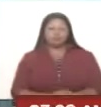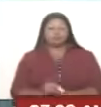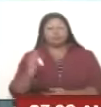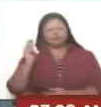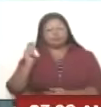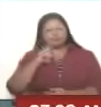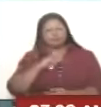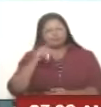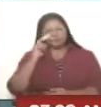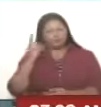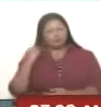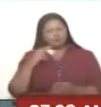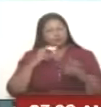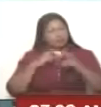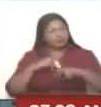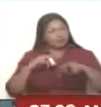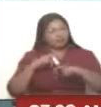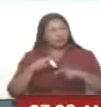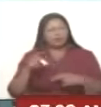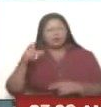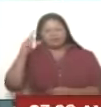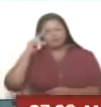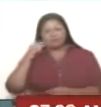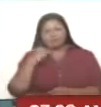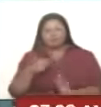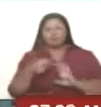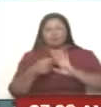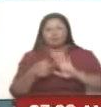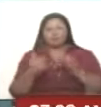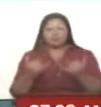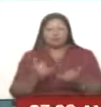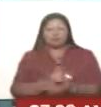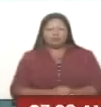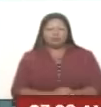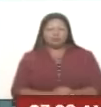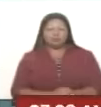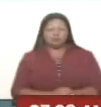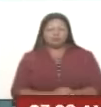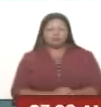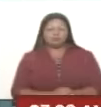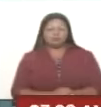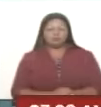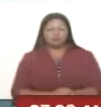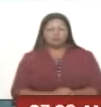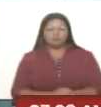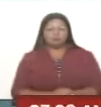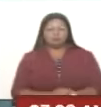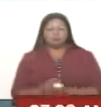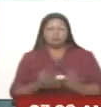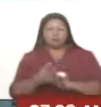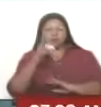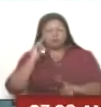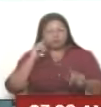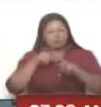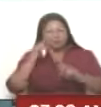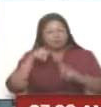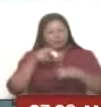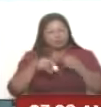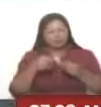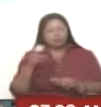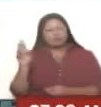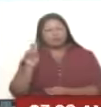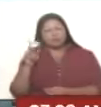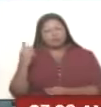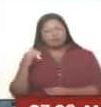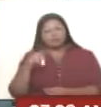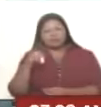queremos revisar, decía Yajure, ahorita cuando lo presentaba, sobre las proyecciones que tenía Venezuela para ese